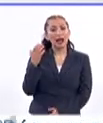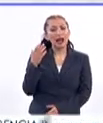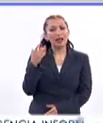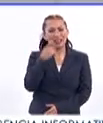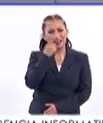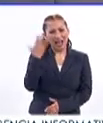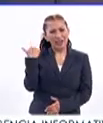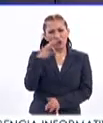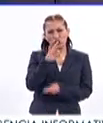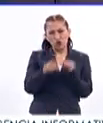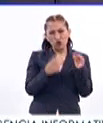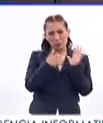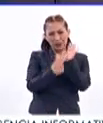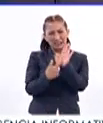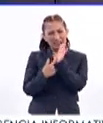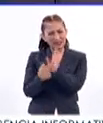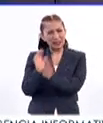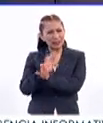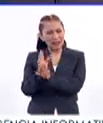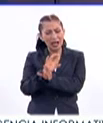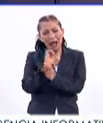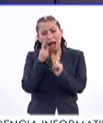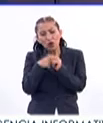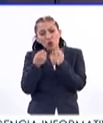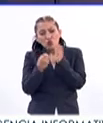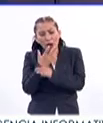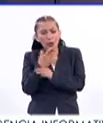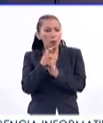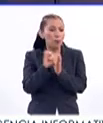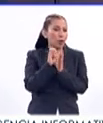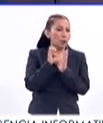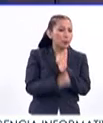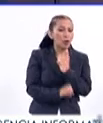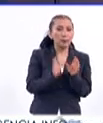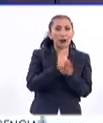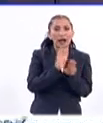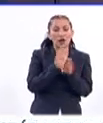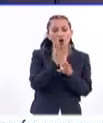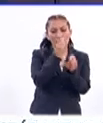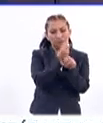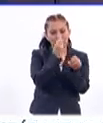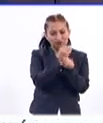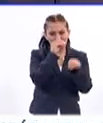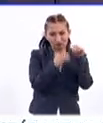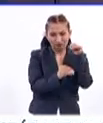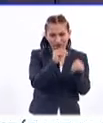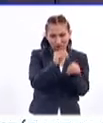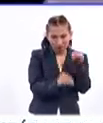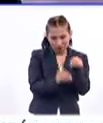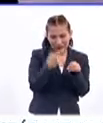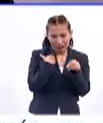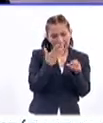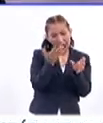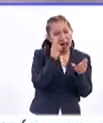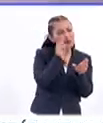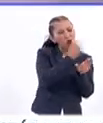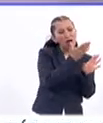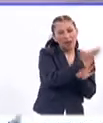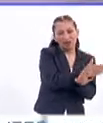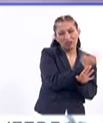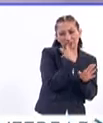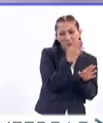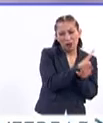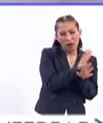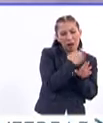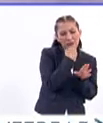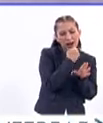todo lo que van a presentar tiene algo de novedad, ya sea una película restaurada, como decías, que a lo mejor ya se vio en algún